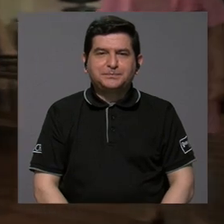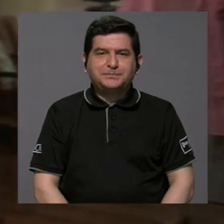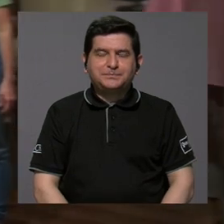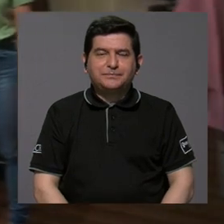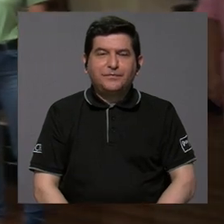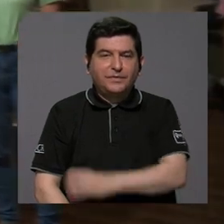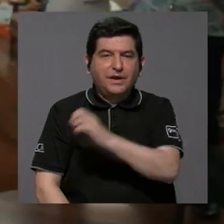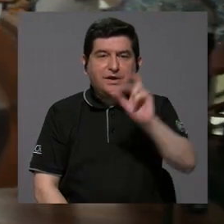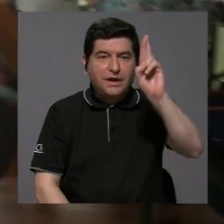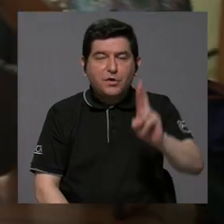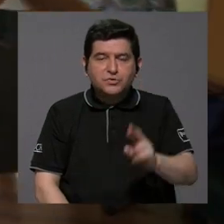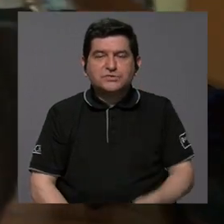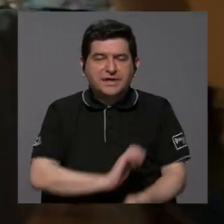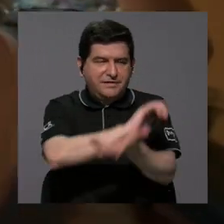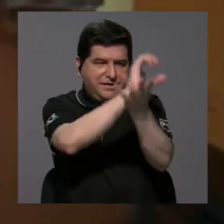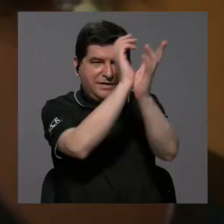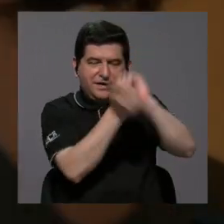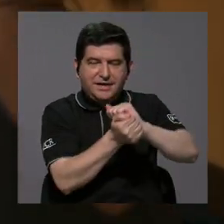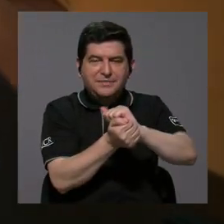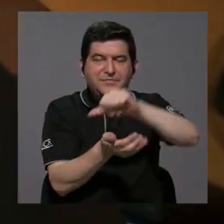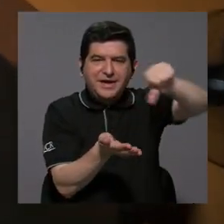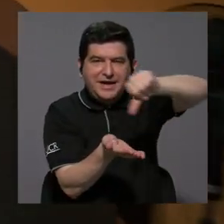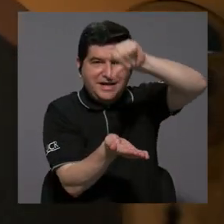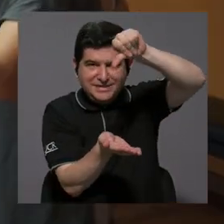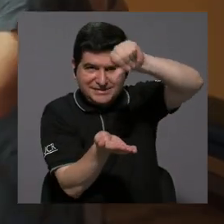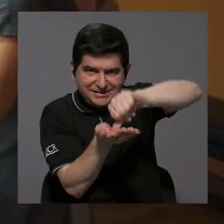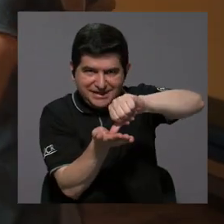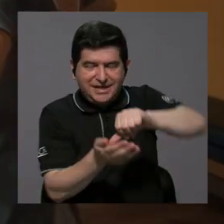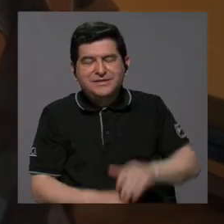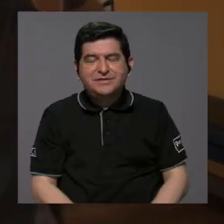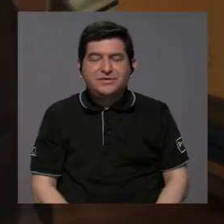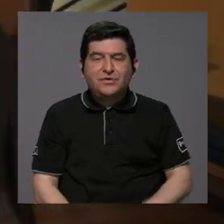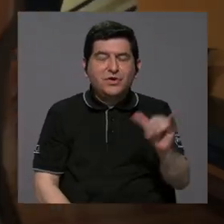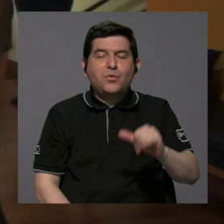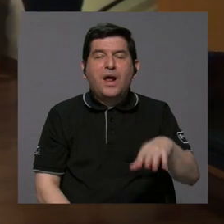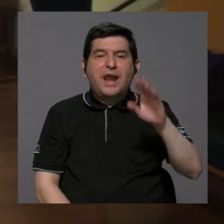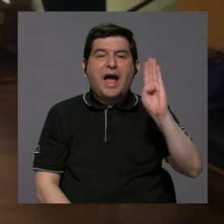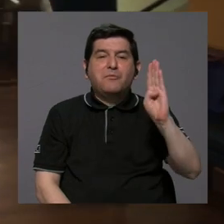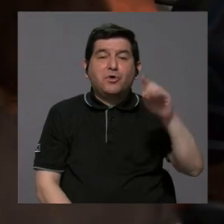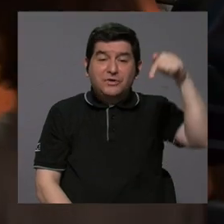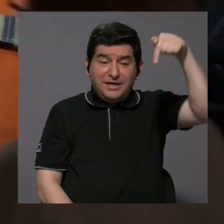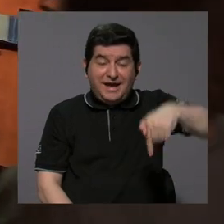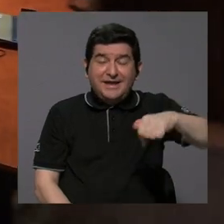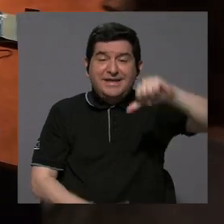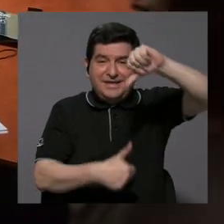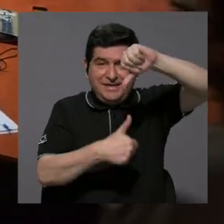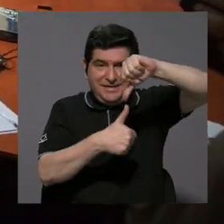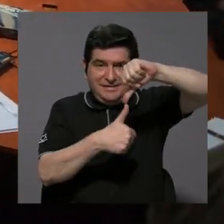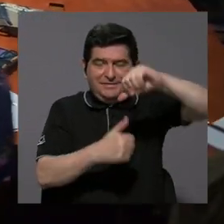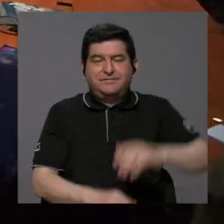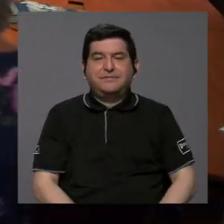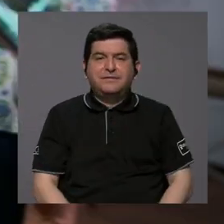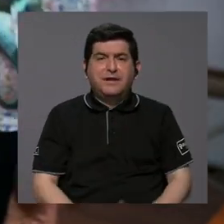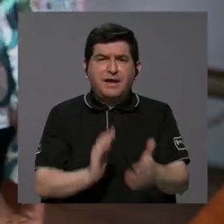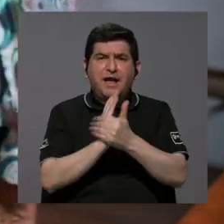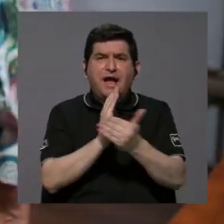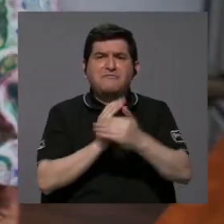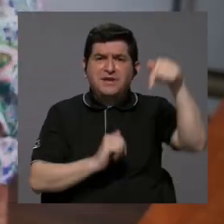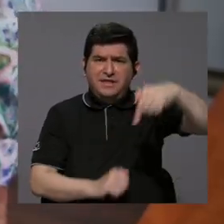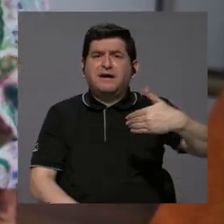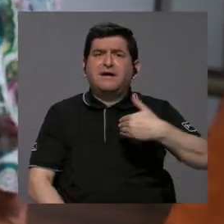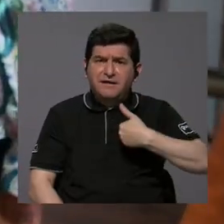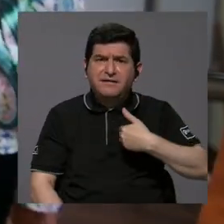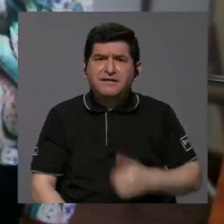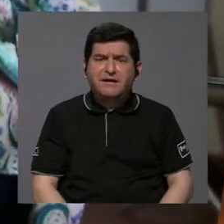que Costa Rica se convierta en el centro en el Broadway de Centroamérica porque el talento que tenemos acá